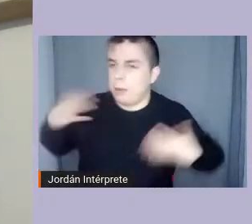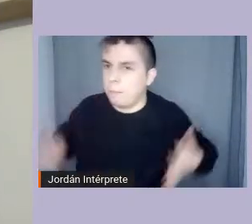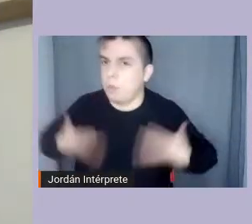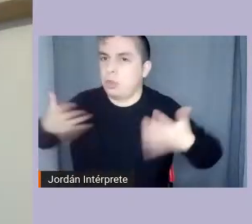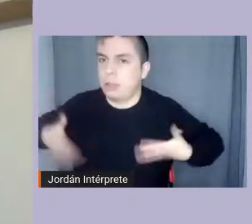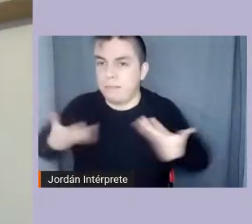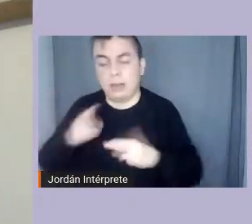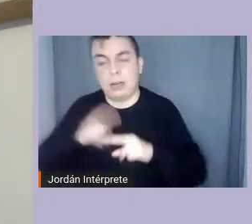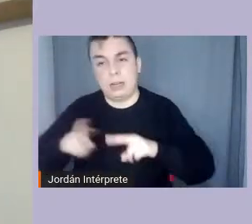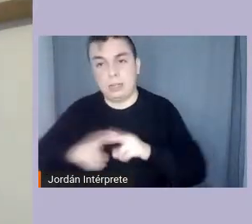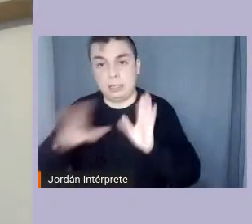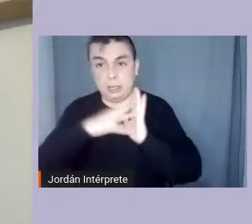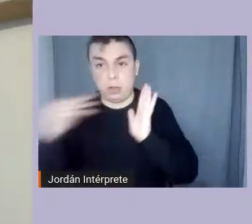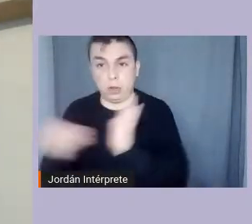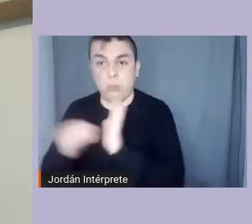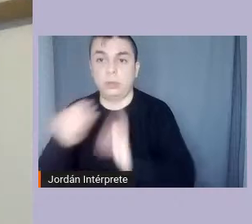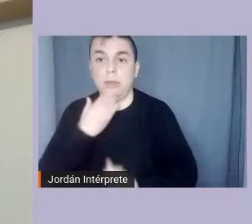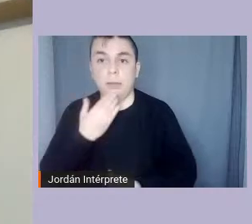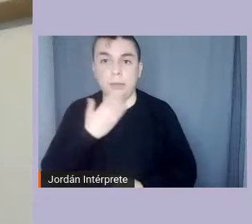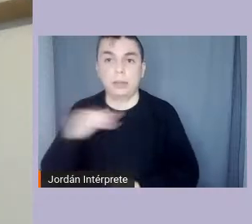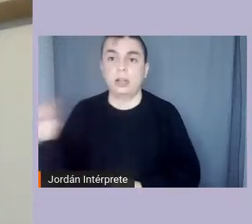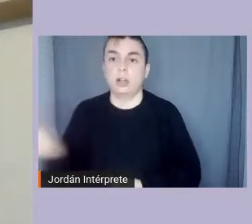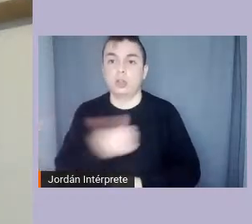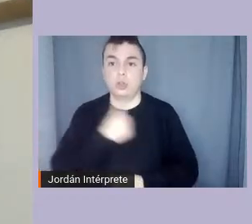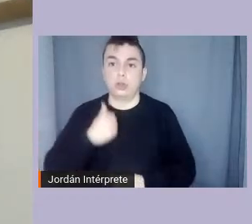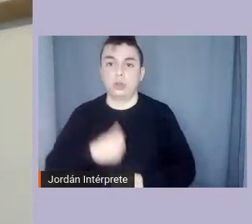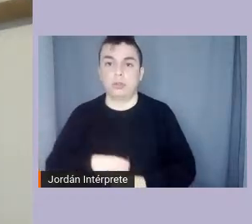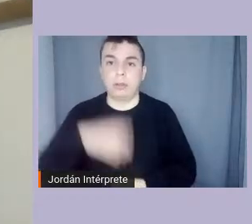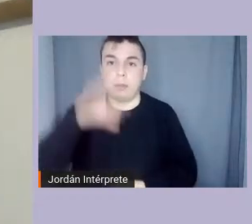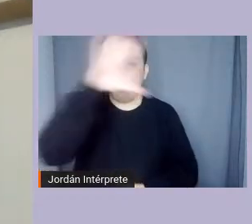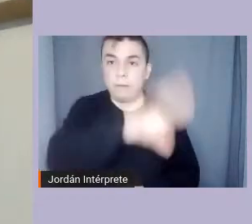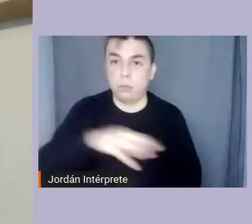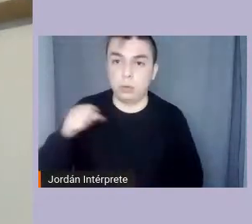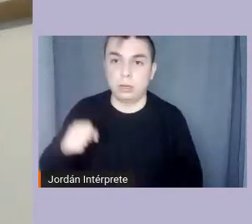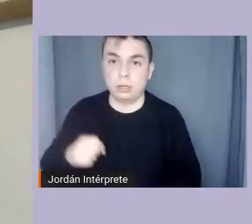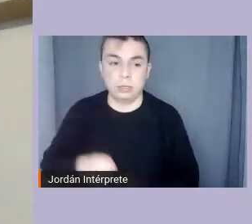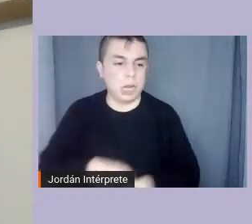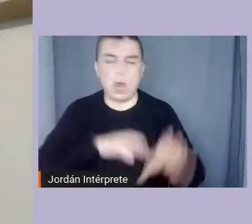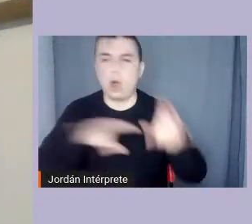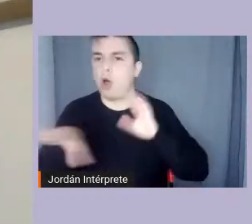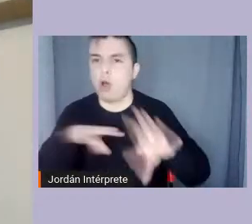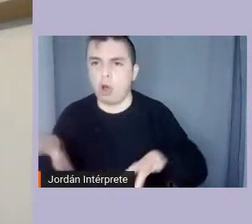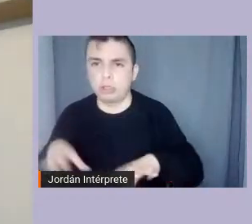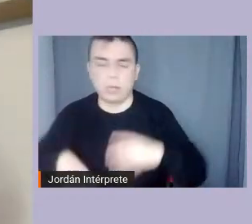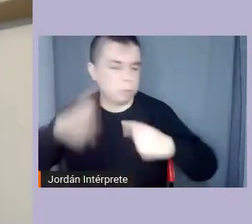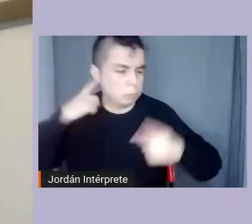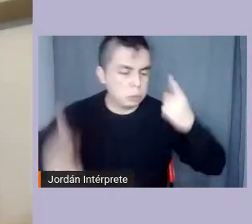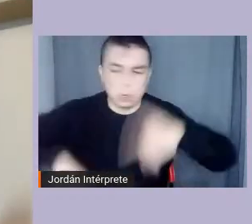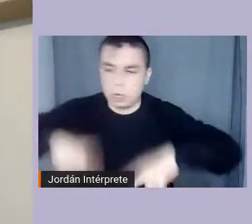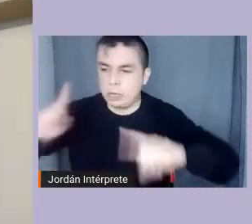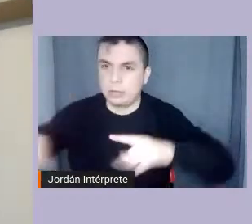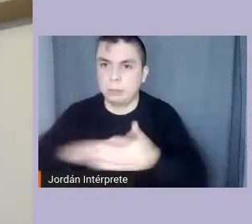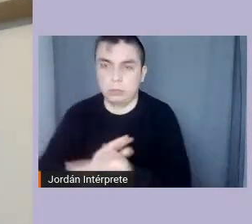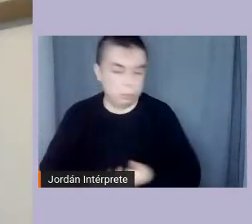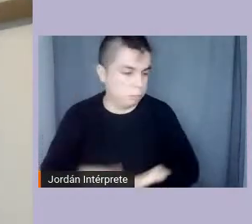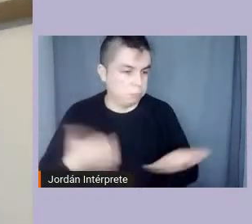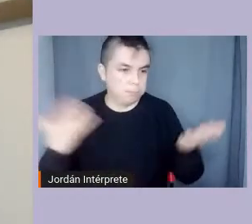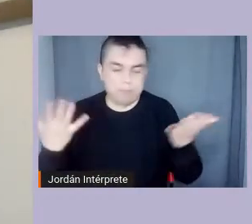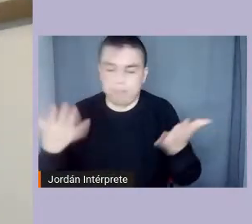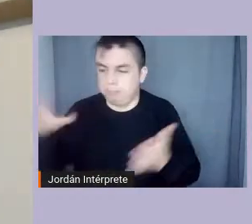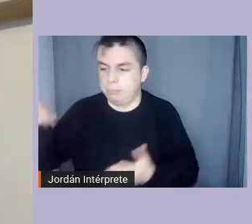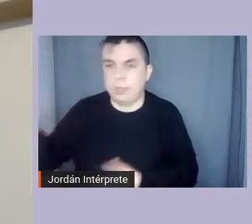trabajar también, todos vamos a ir a buscar elementos que suenen. Pueden estar al lado de